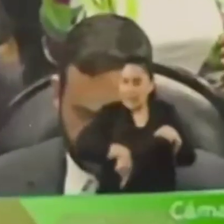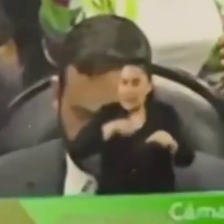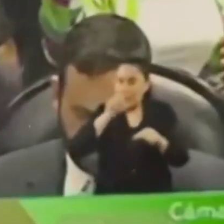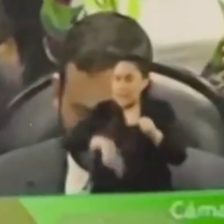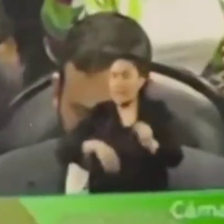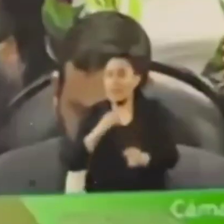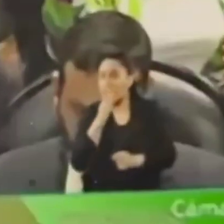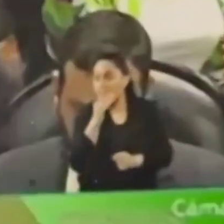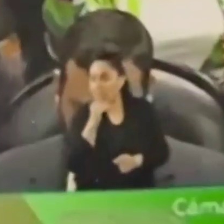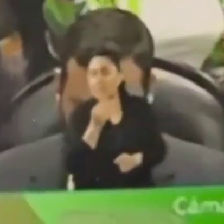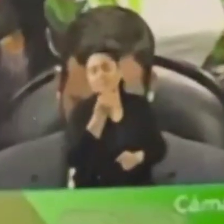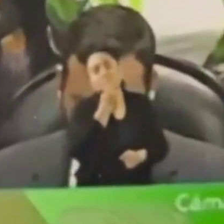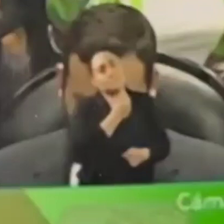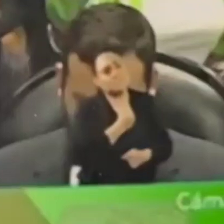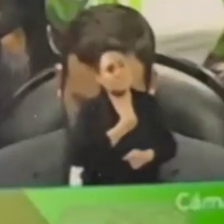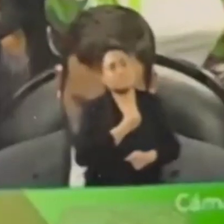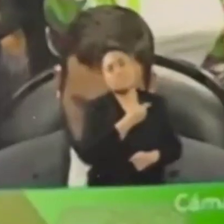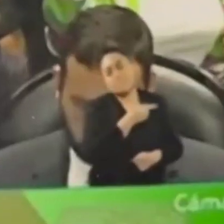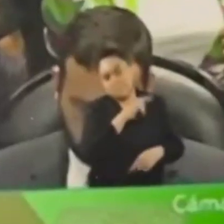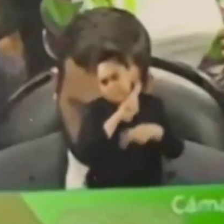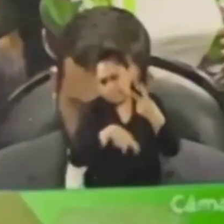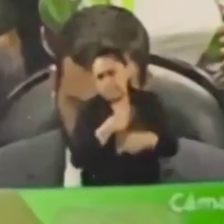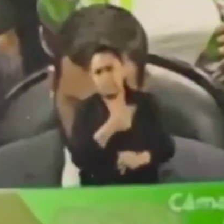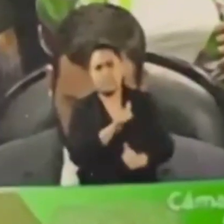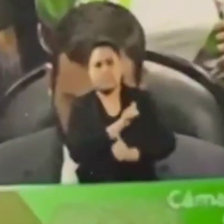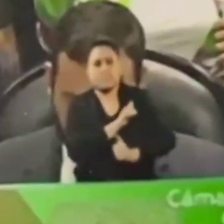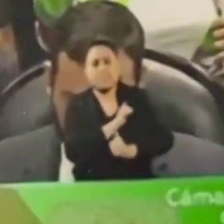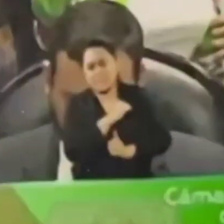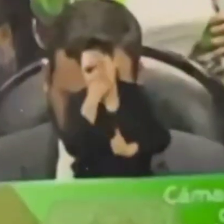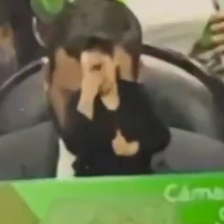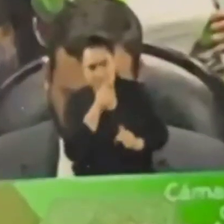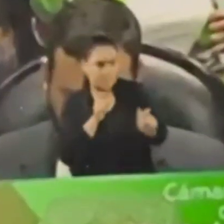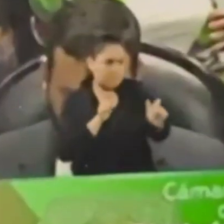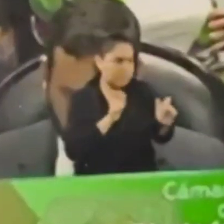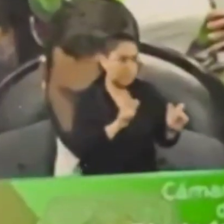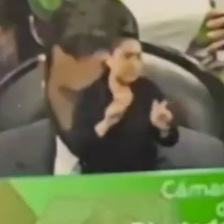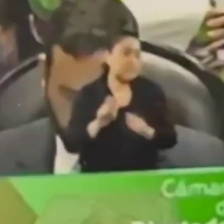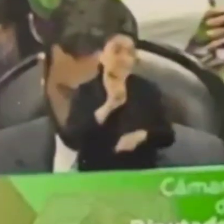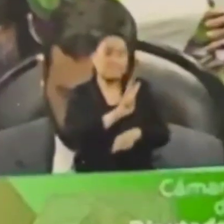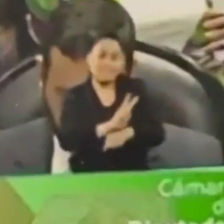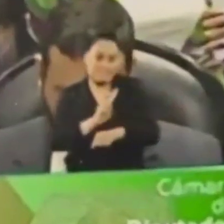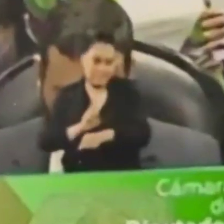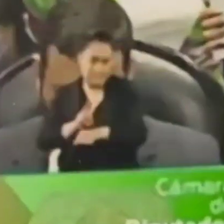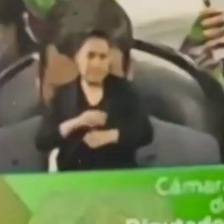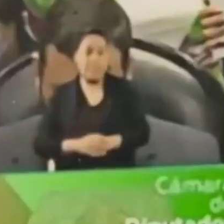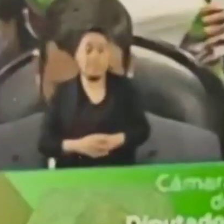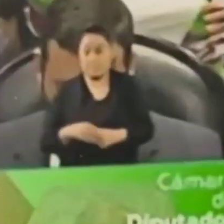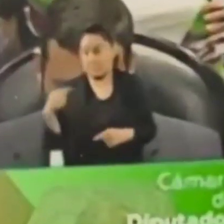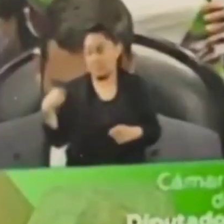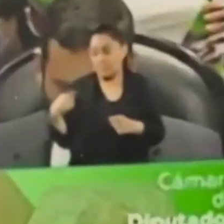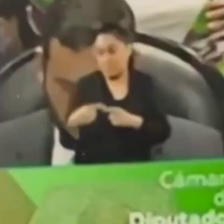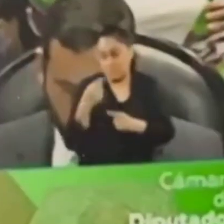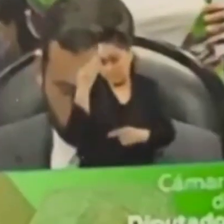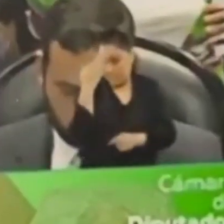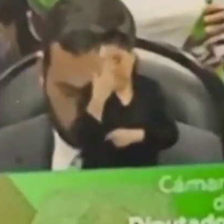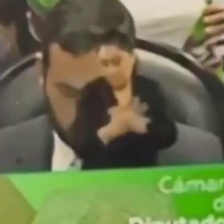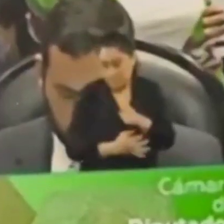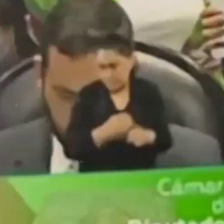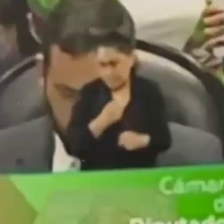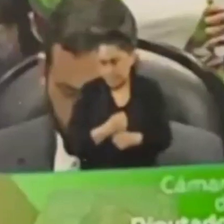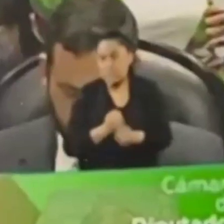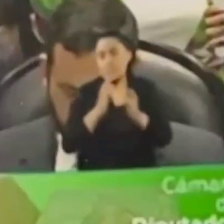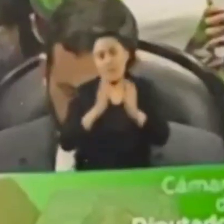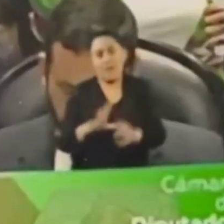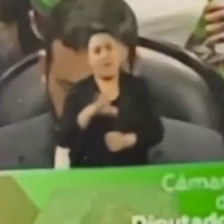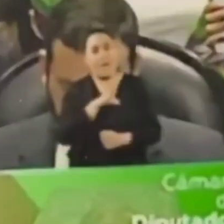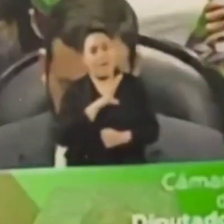la presencia de un cuerpo militar que actúe en la seguridad interna de nuestro país. En estos 5 años de presencia de la